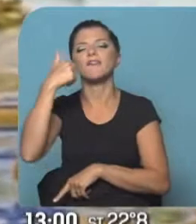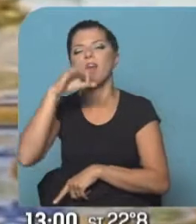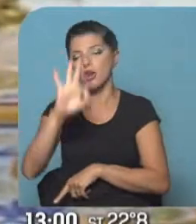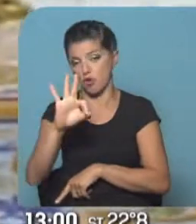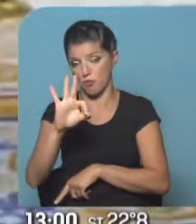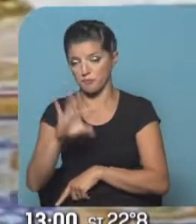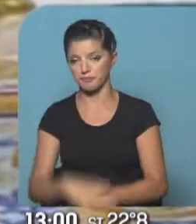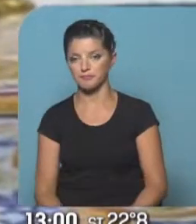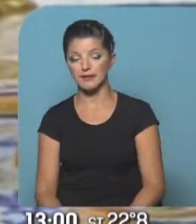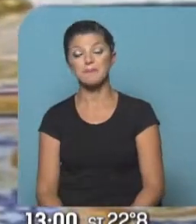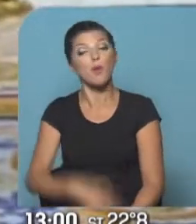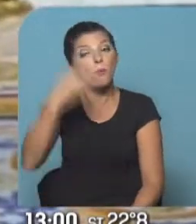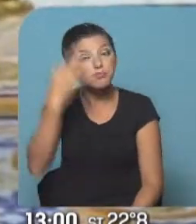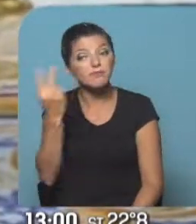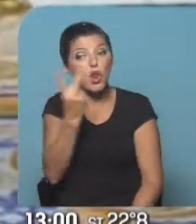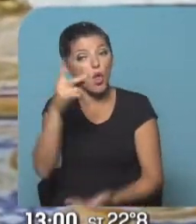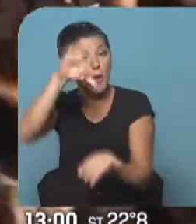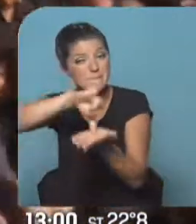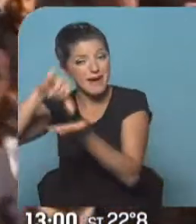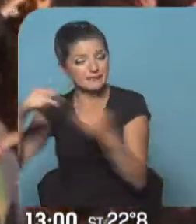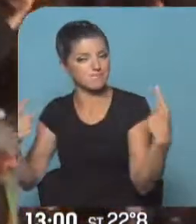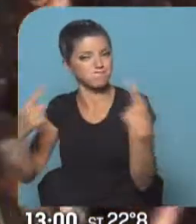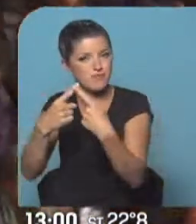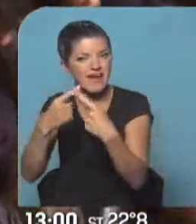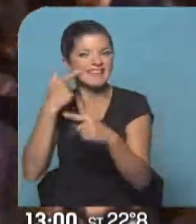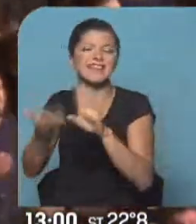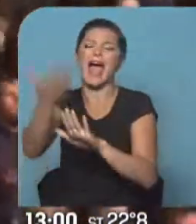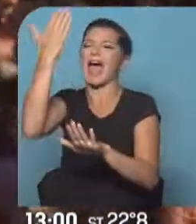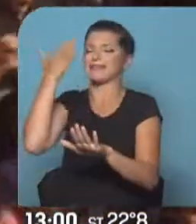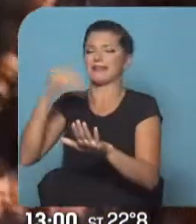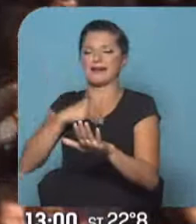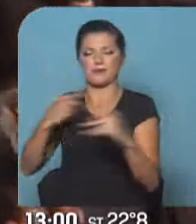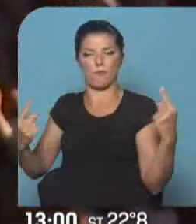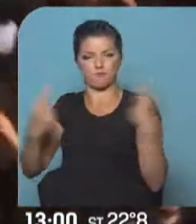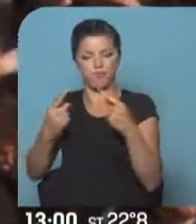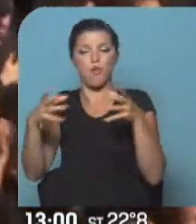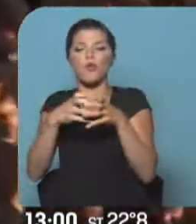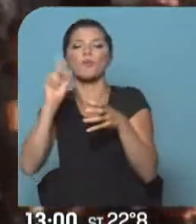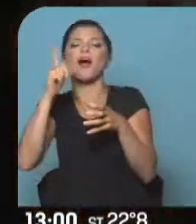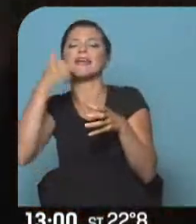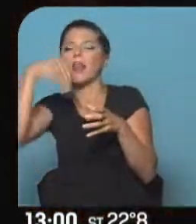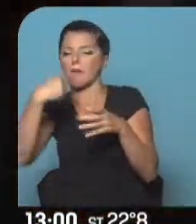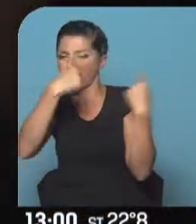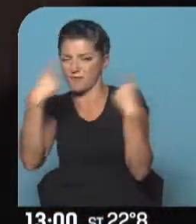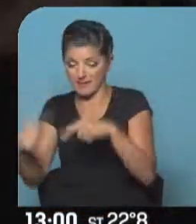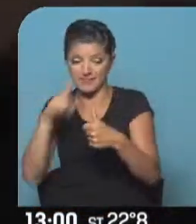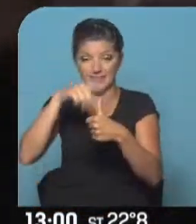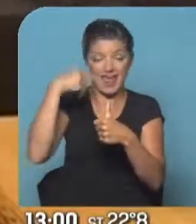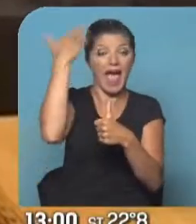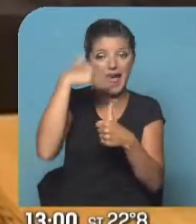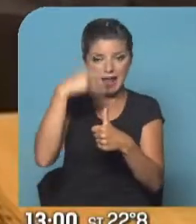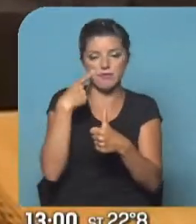La rivalidad entre ambos países tiene como trasfondo religioso el enfrentamiento entre dos ramas del Islam. Arabia Saudita